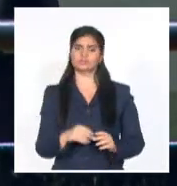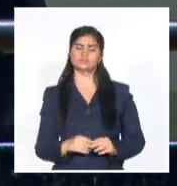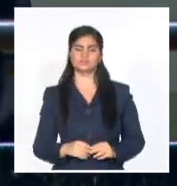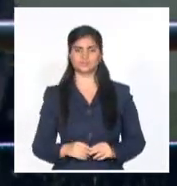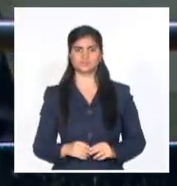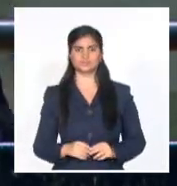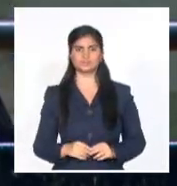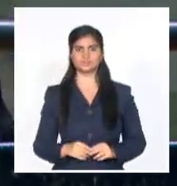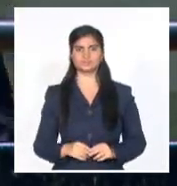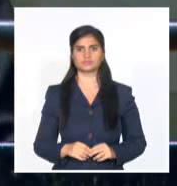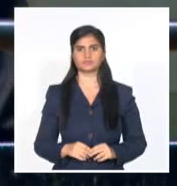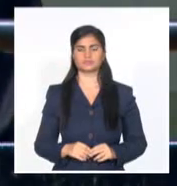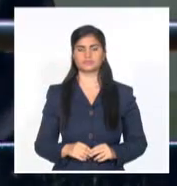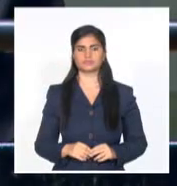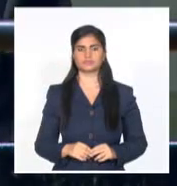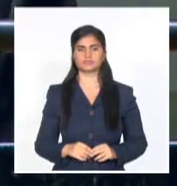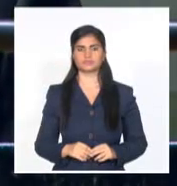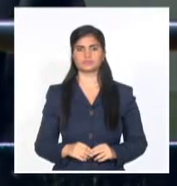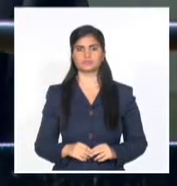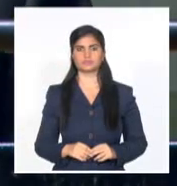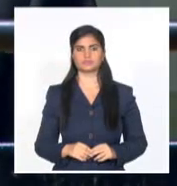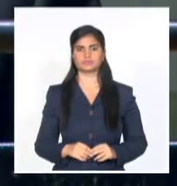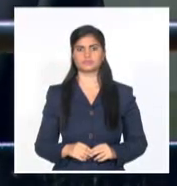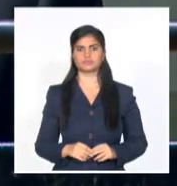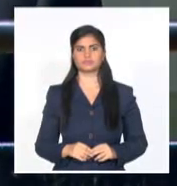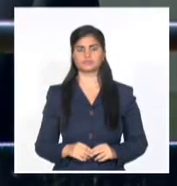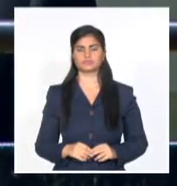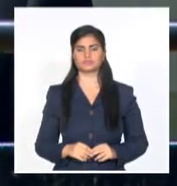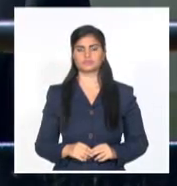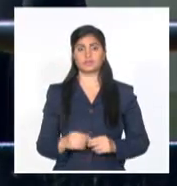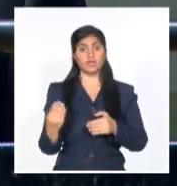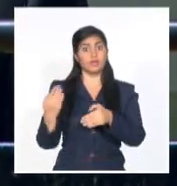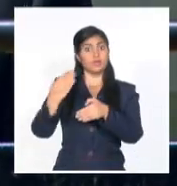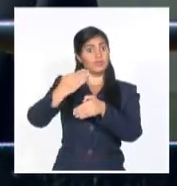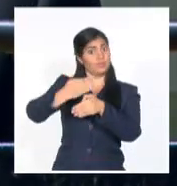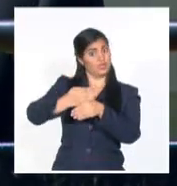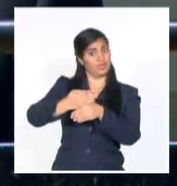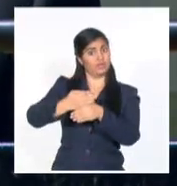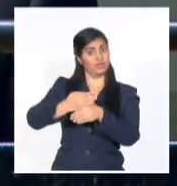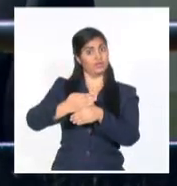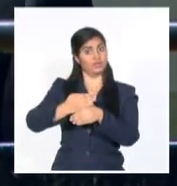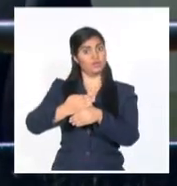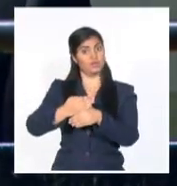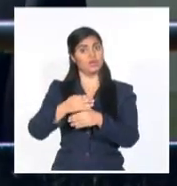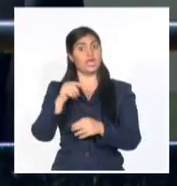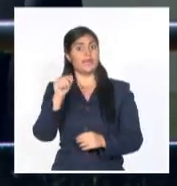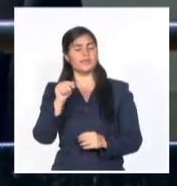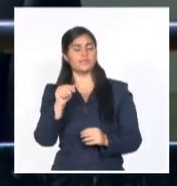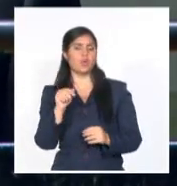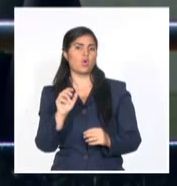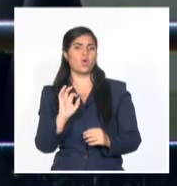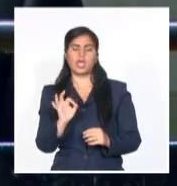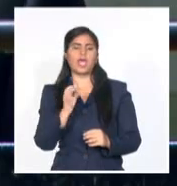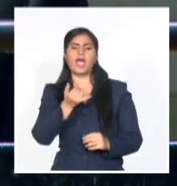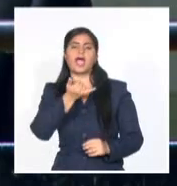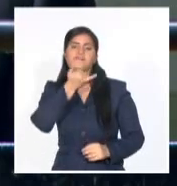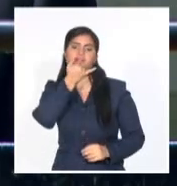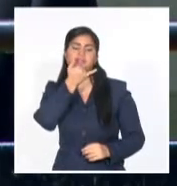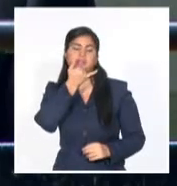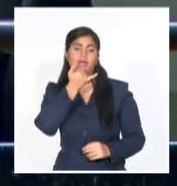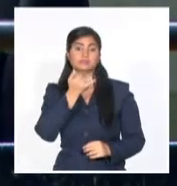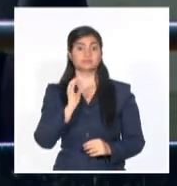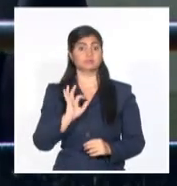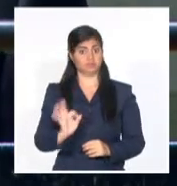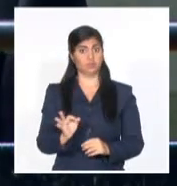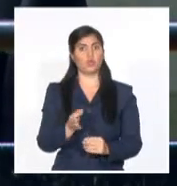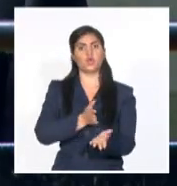califica como un crimen de genocidio, según la Convención para la Prevención y la Sanción de